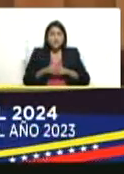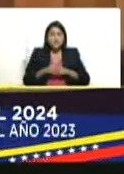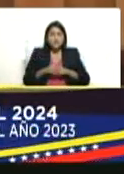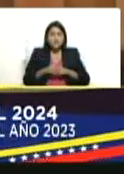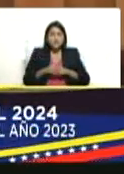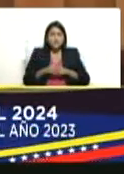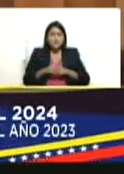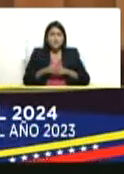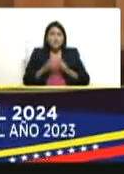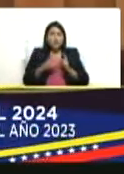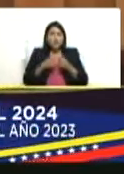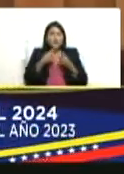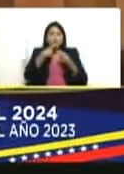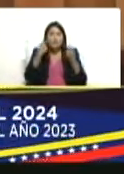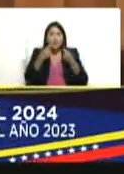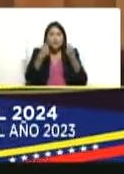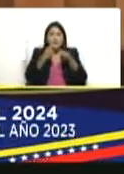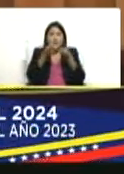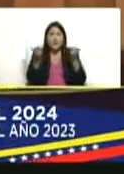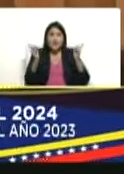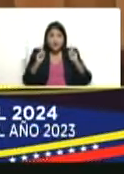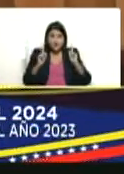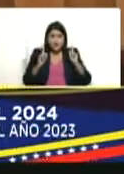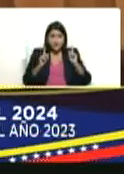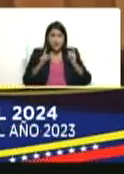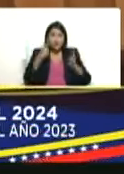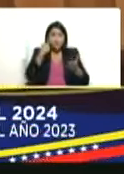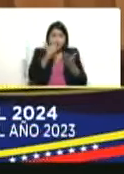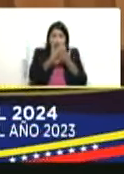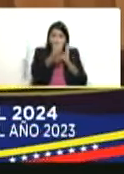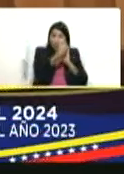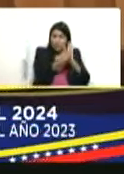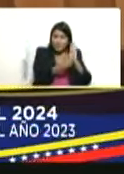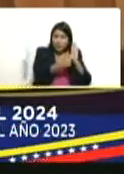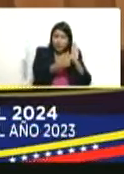Y publica como documento aceptado